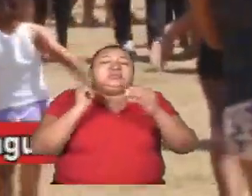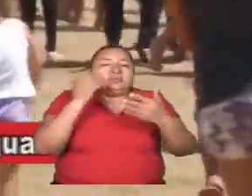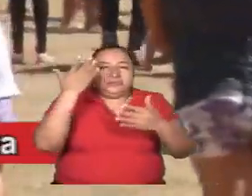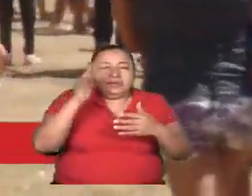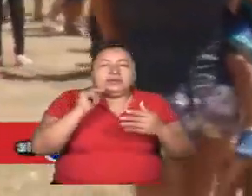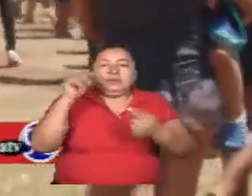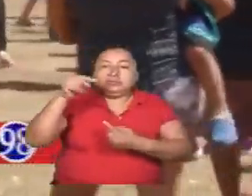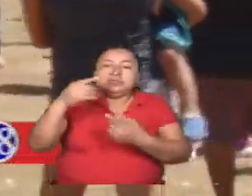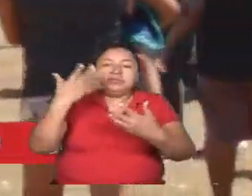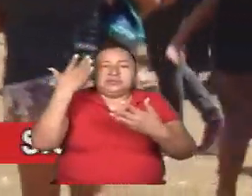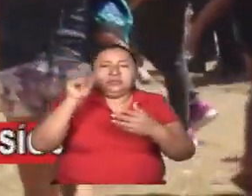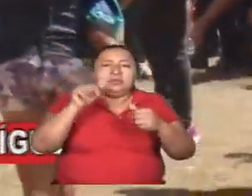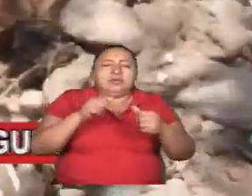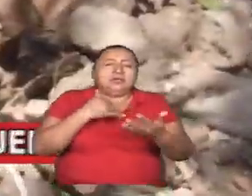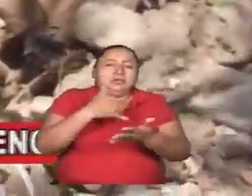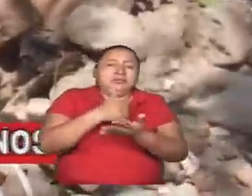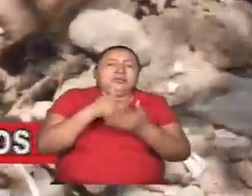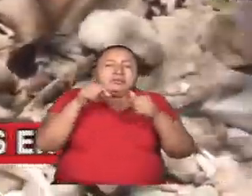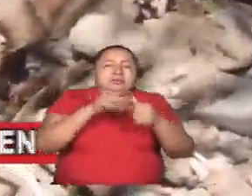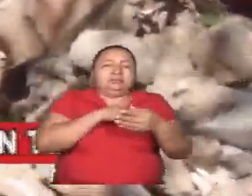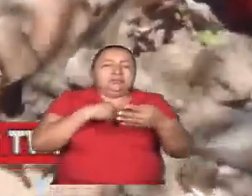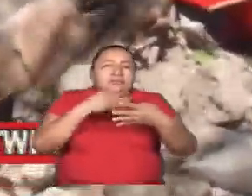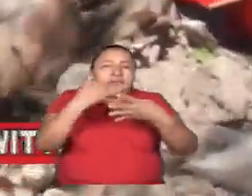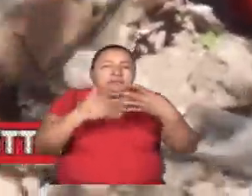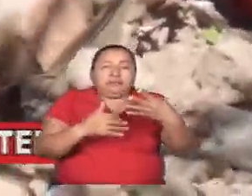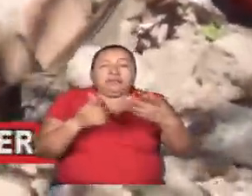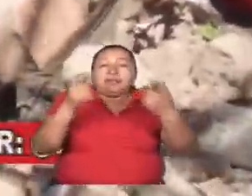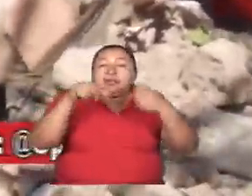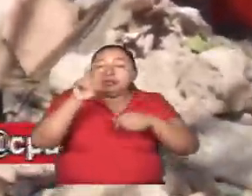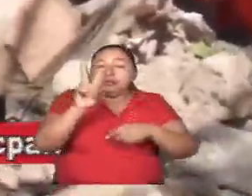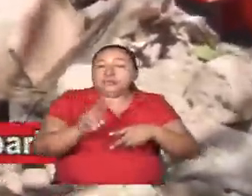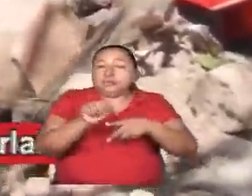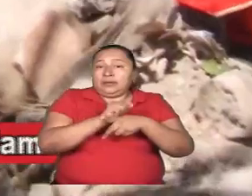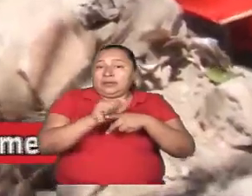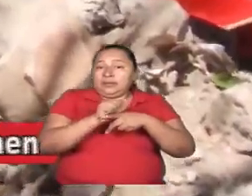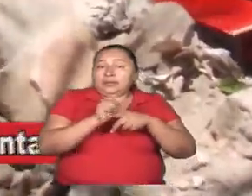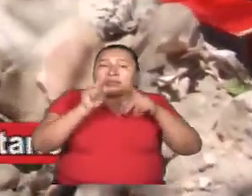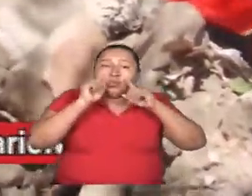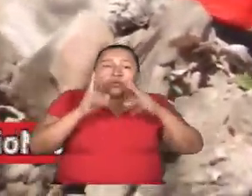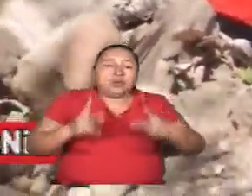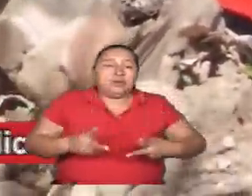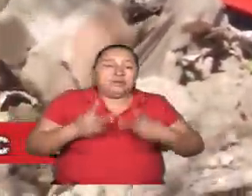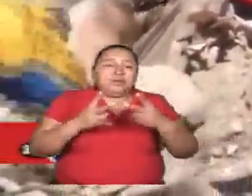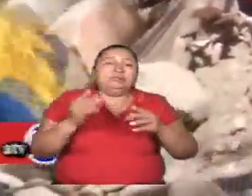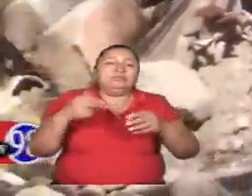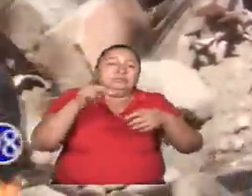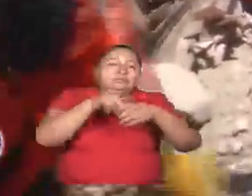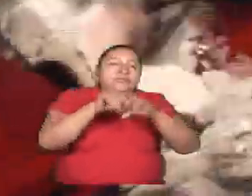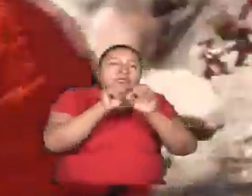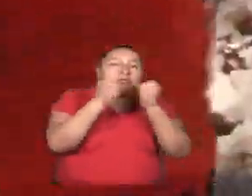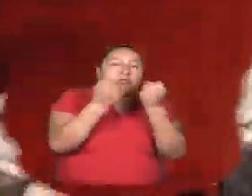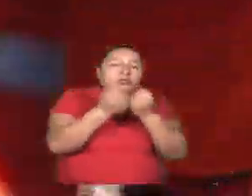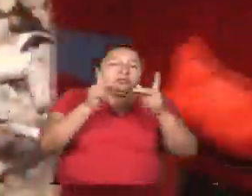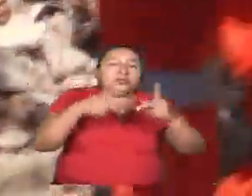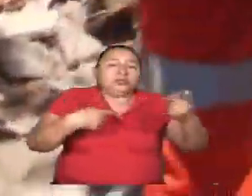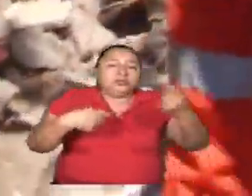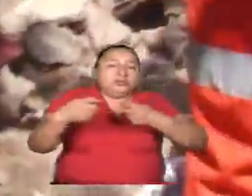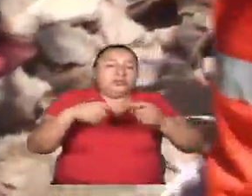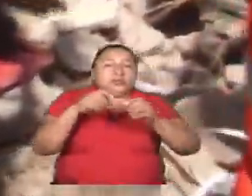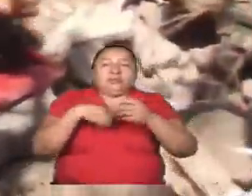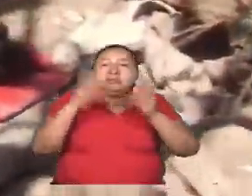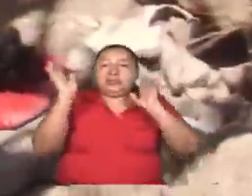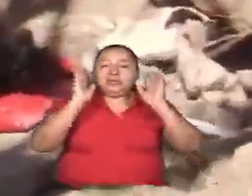cual es vulnerable a estos. A este segundo ejercicio de protección de la vida se suman asociaciones de comerciantes y la